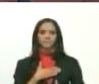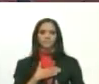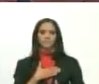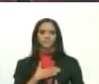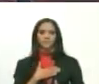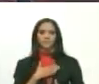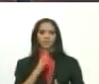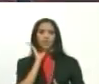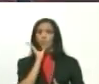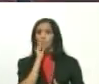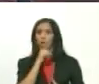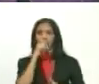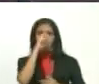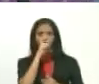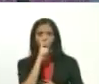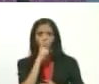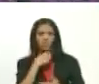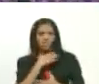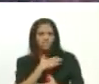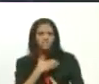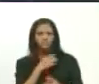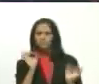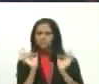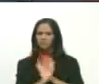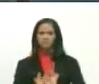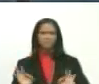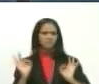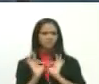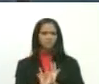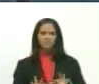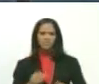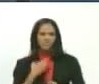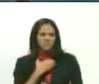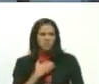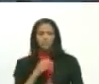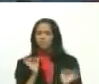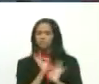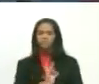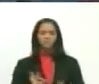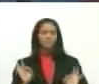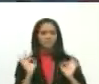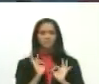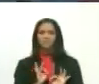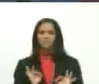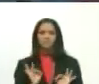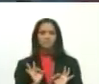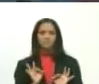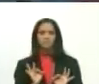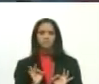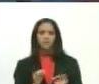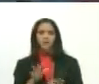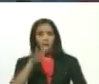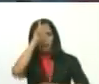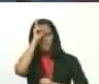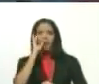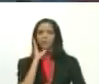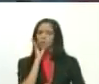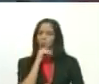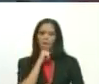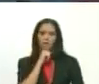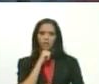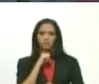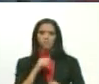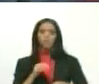No hay odios, no hay reconcomios, no hay remordimientos. Por una razón muy sencilla.